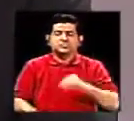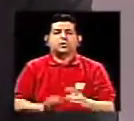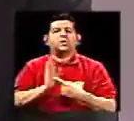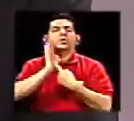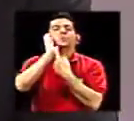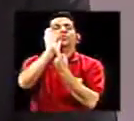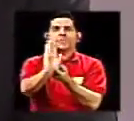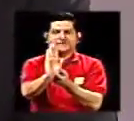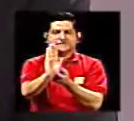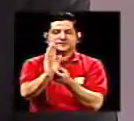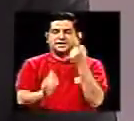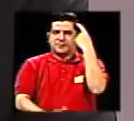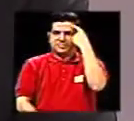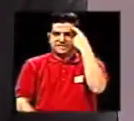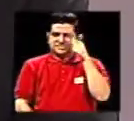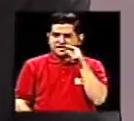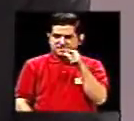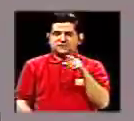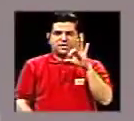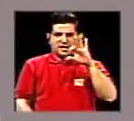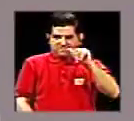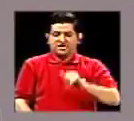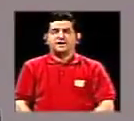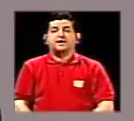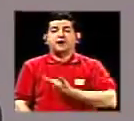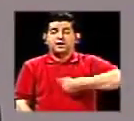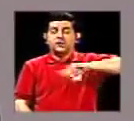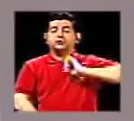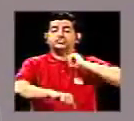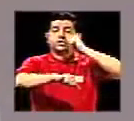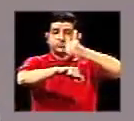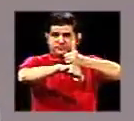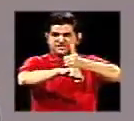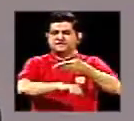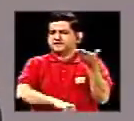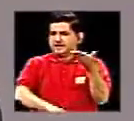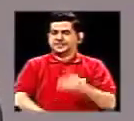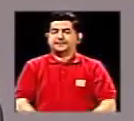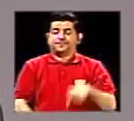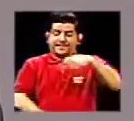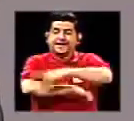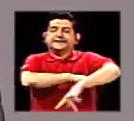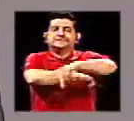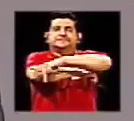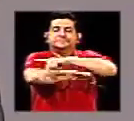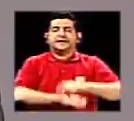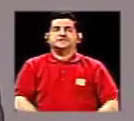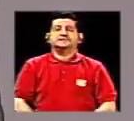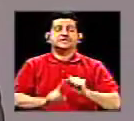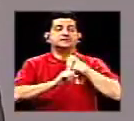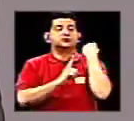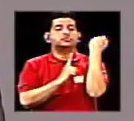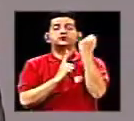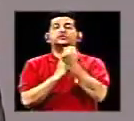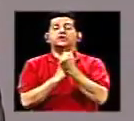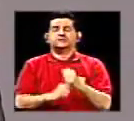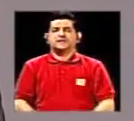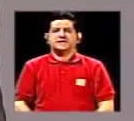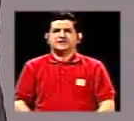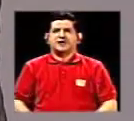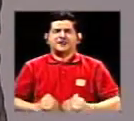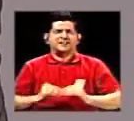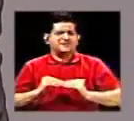señal de cara al Frente Amplio? Mira, nosotros lo que planteamos es lo siguiente. En este país la sociedad está